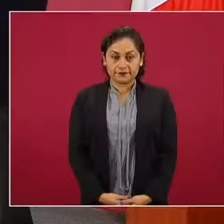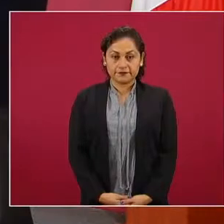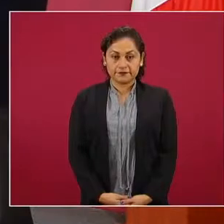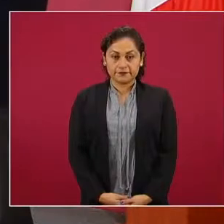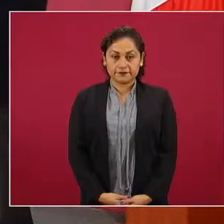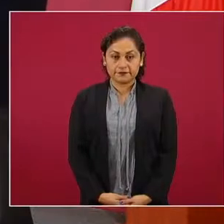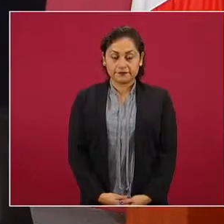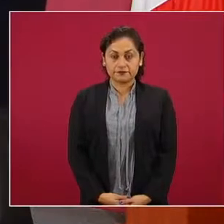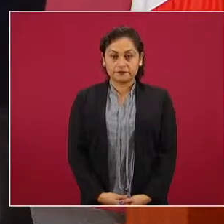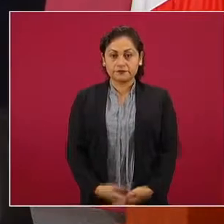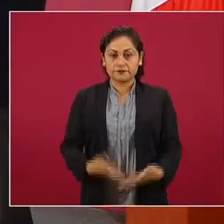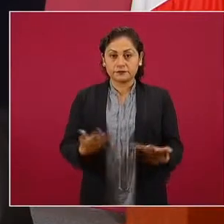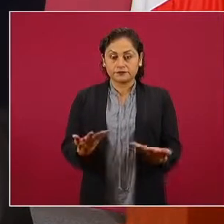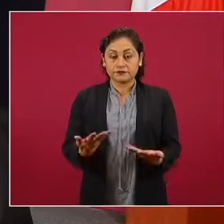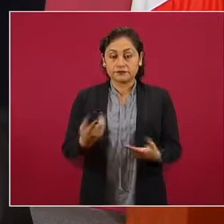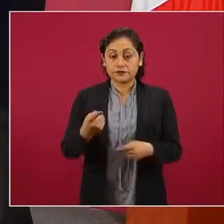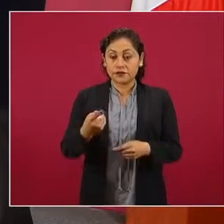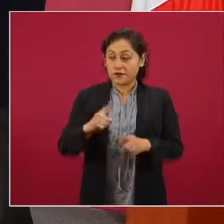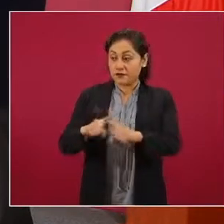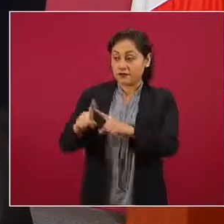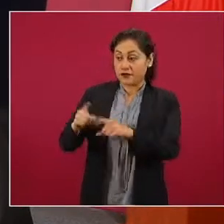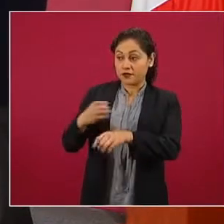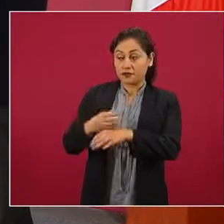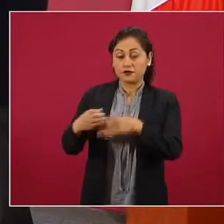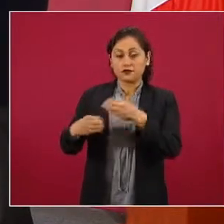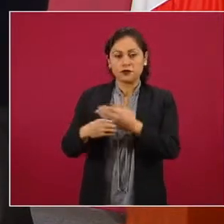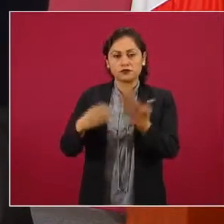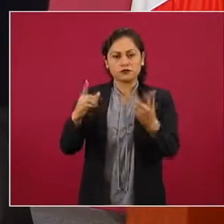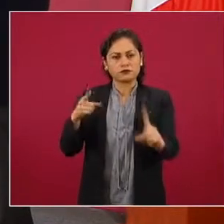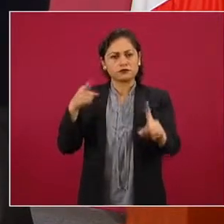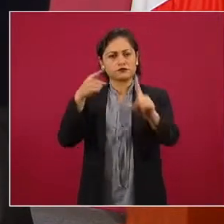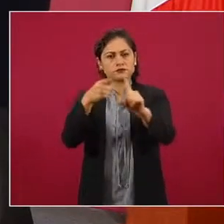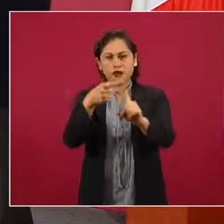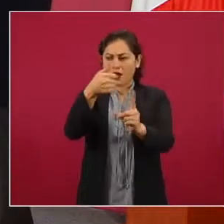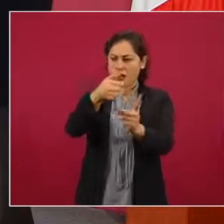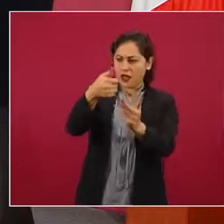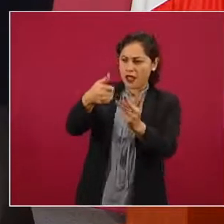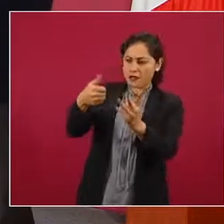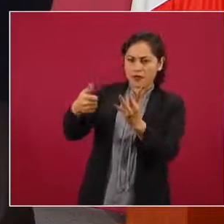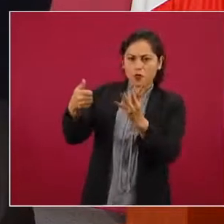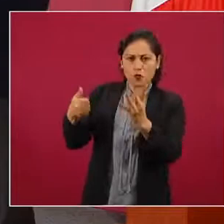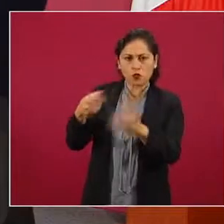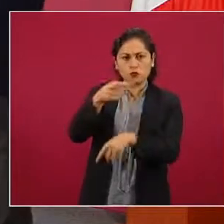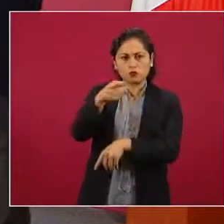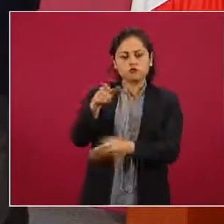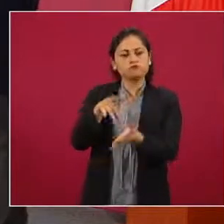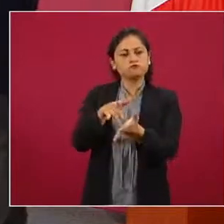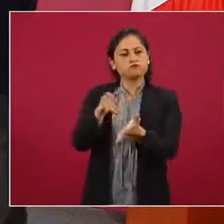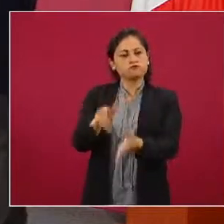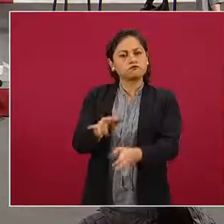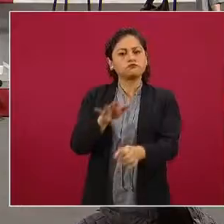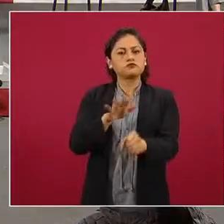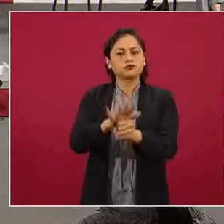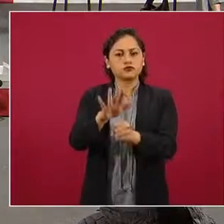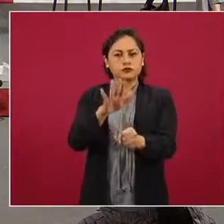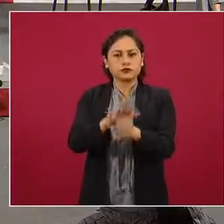la pena. Otórgale un sentido y un propósito hasta el fin de tus